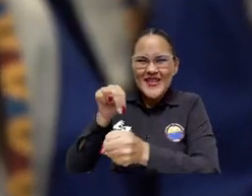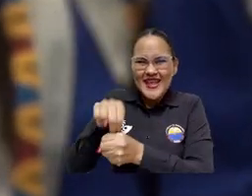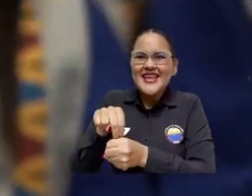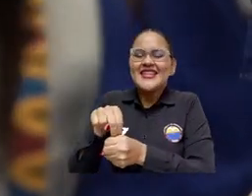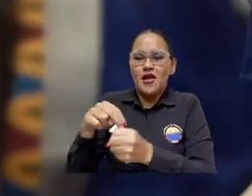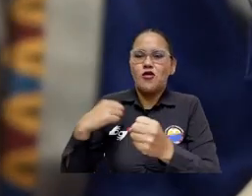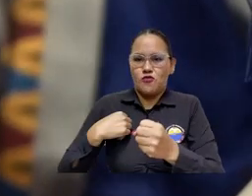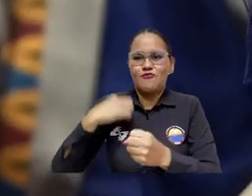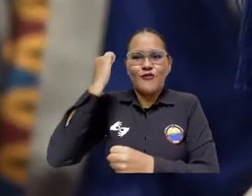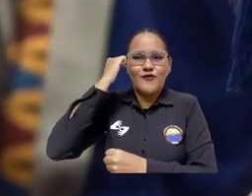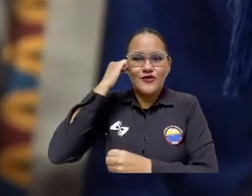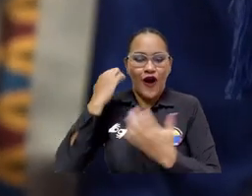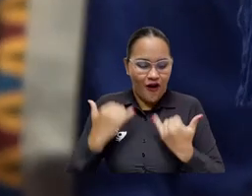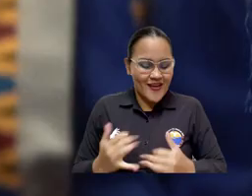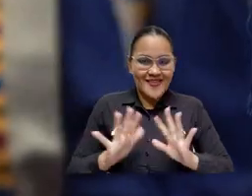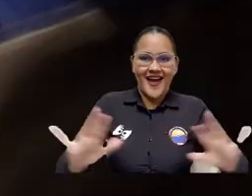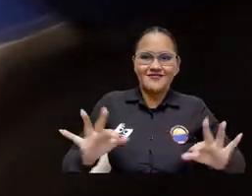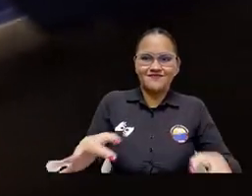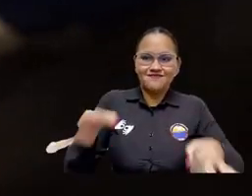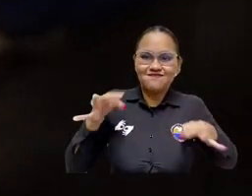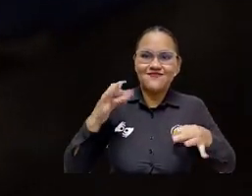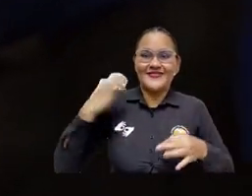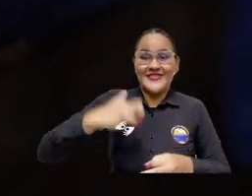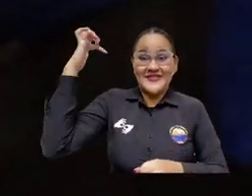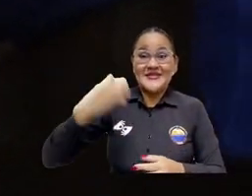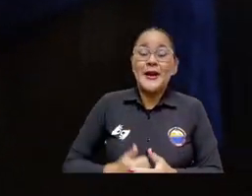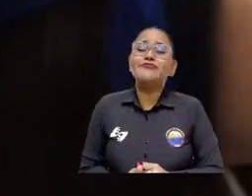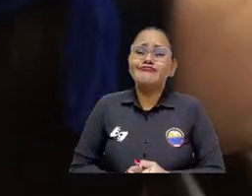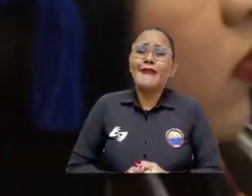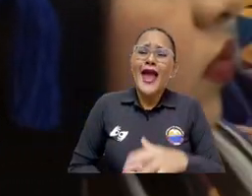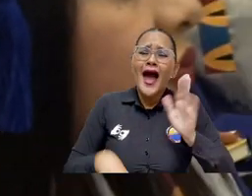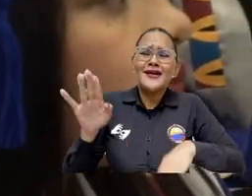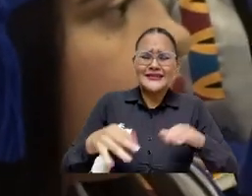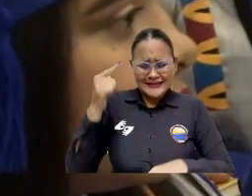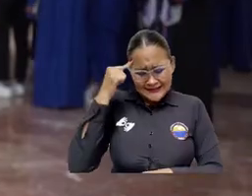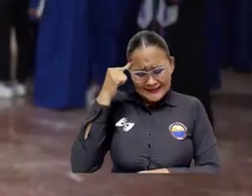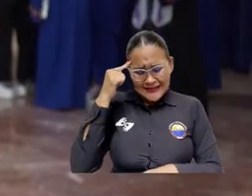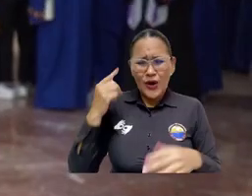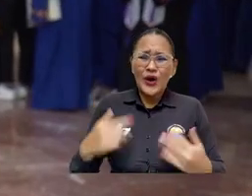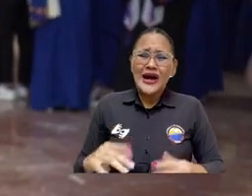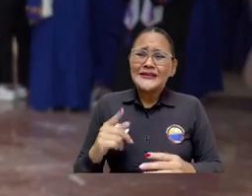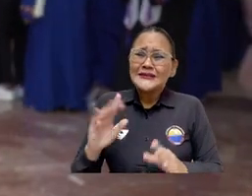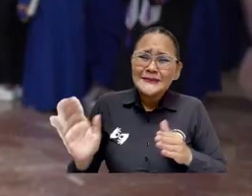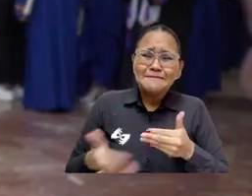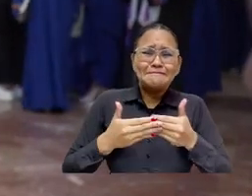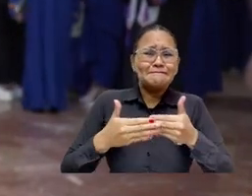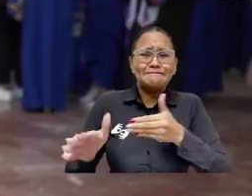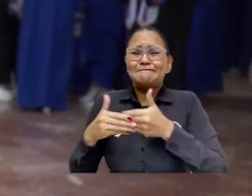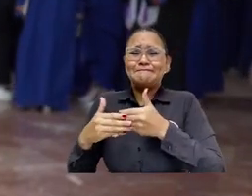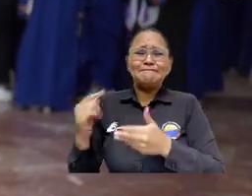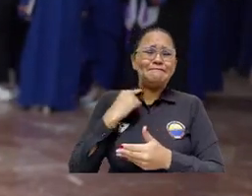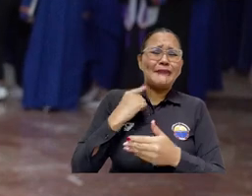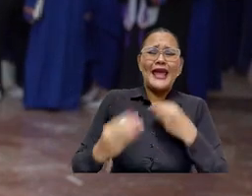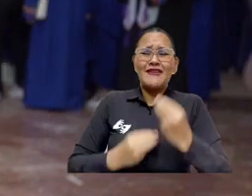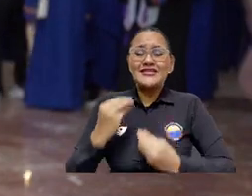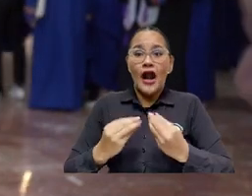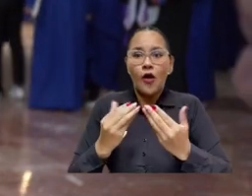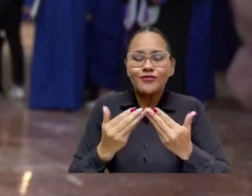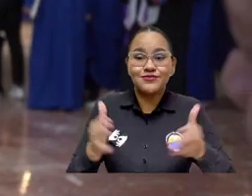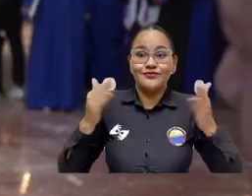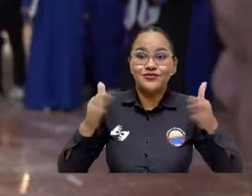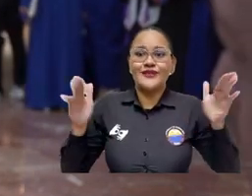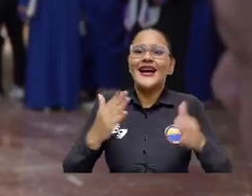Dominga muchas ve se cierran y las oportunidades se acaban pero gracias a Dios tenemos